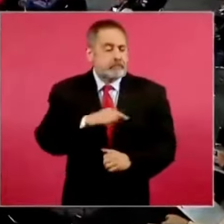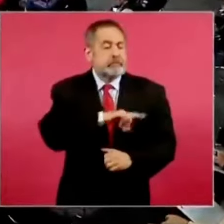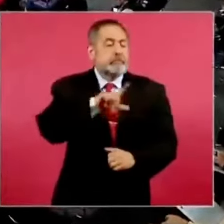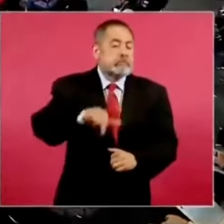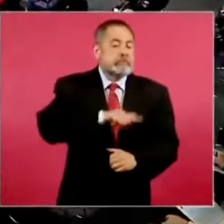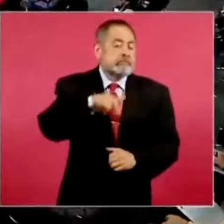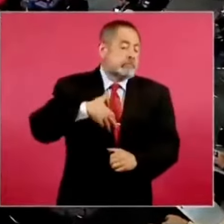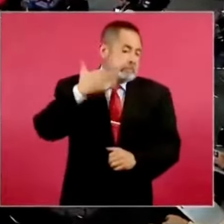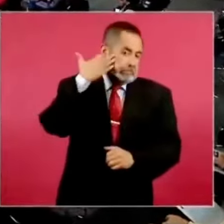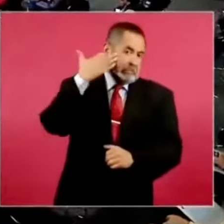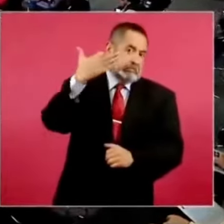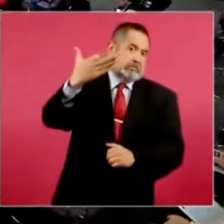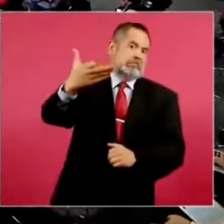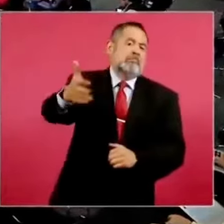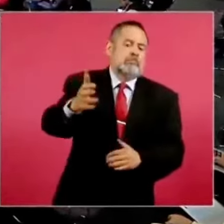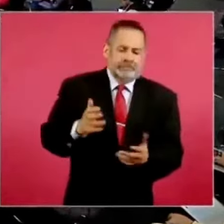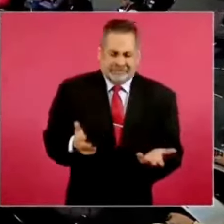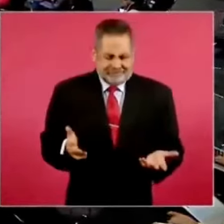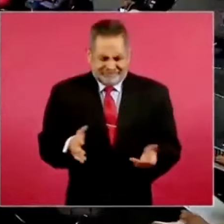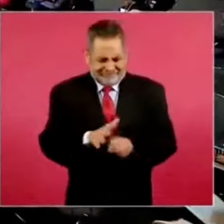tardar tanto